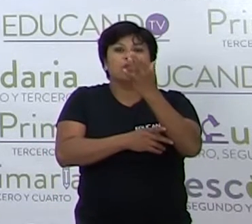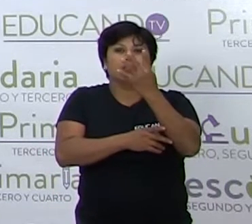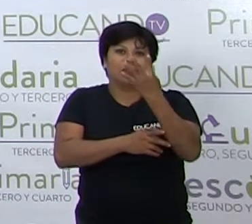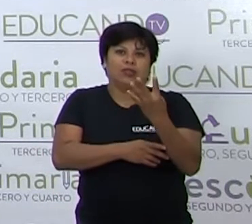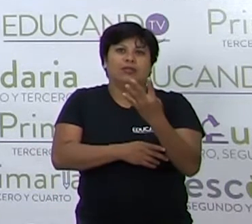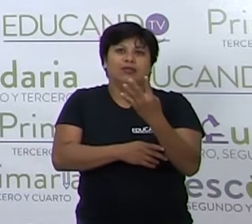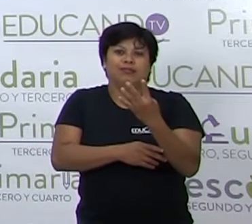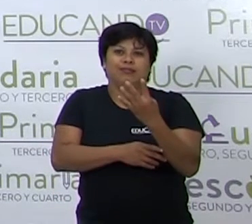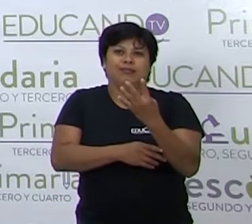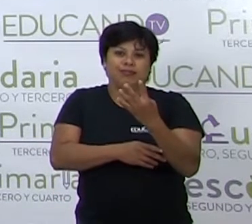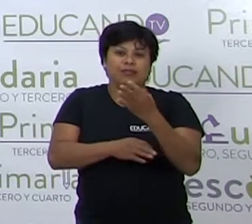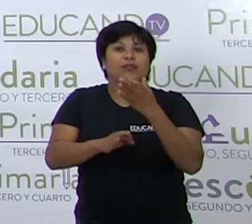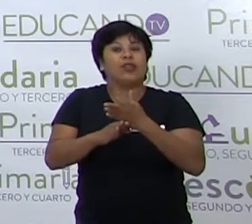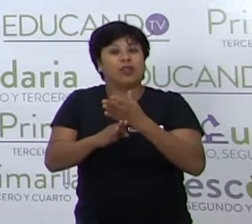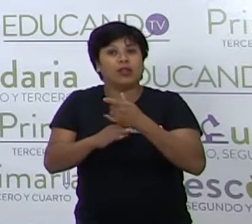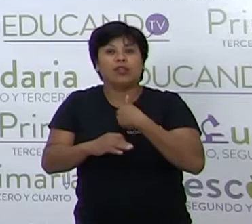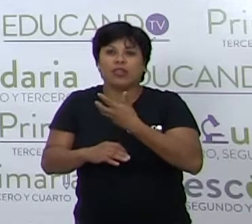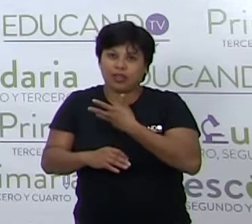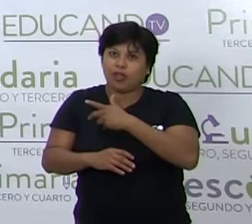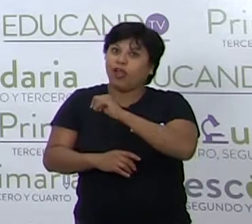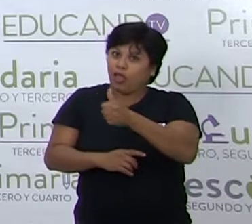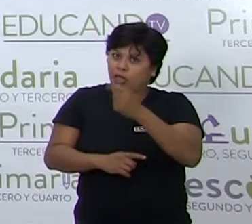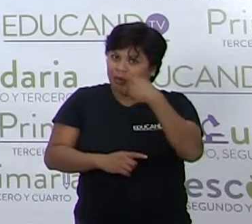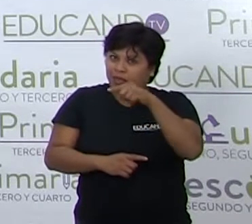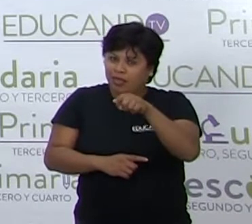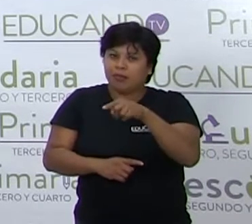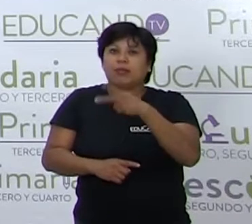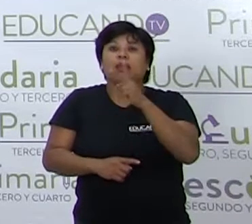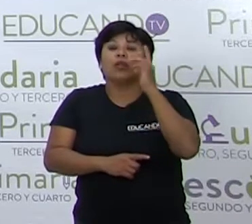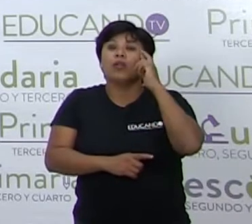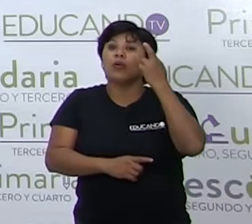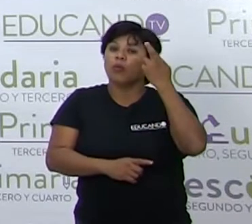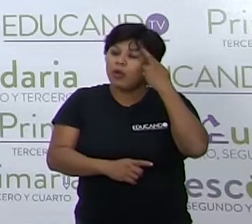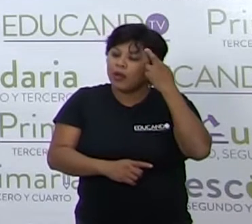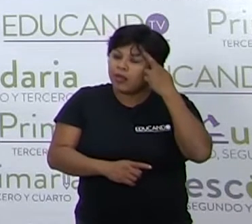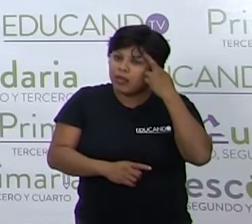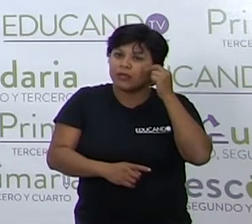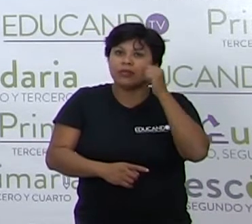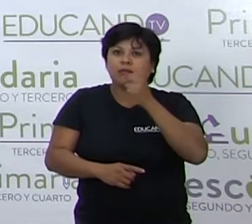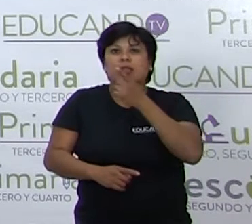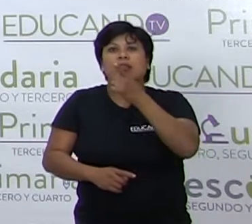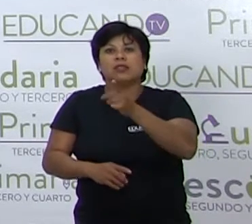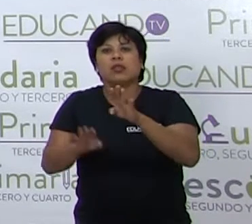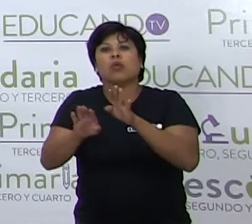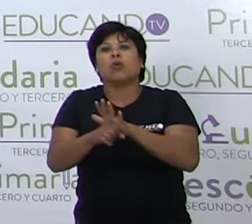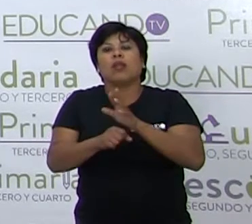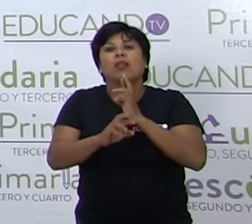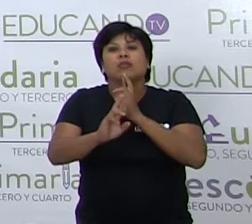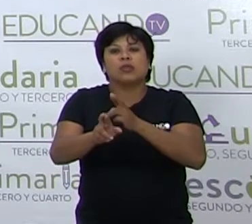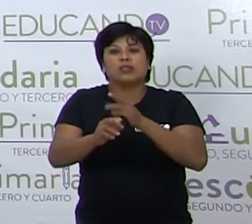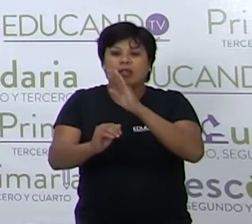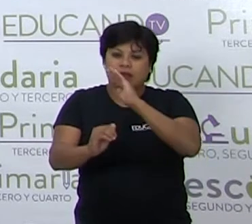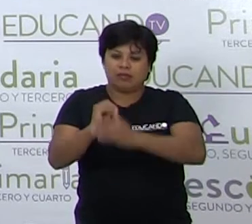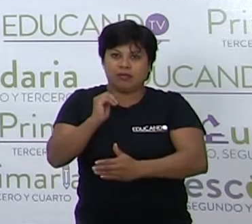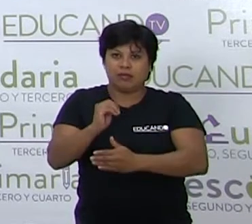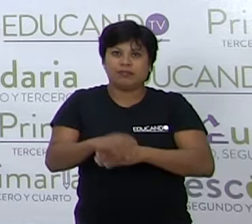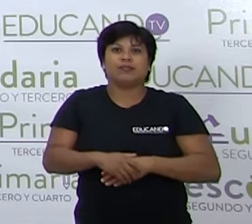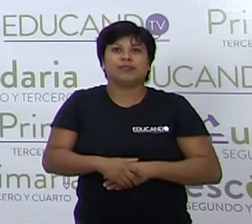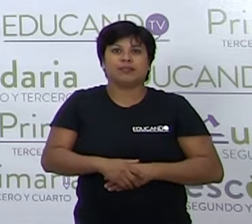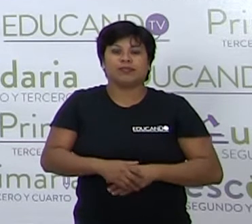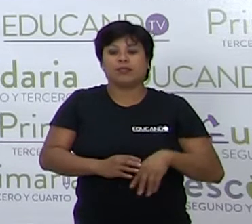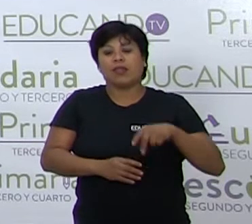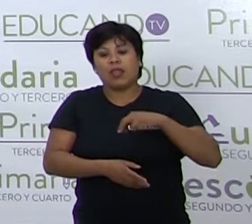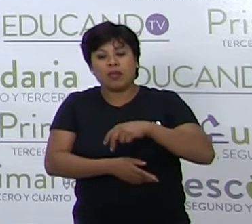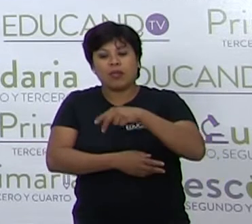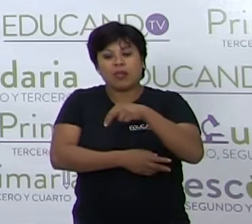454. Hoy tengo otro acertijo para ti, pero recuérdame decirte la respuesta al final. Iban